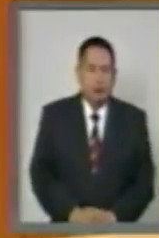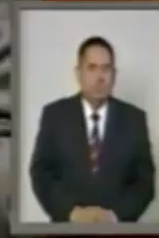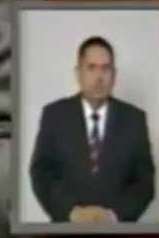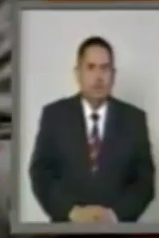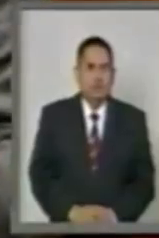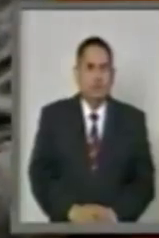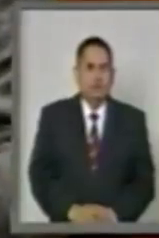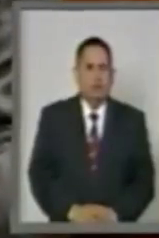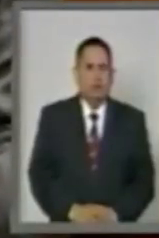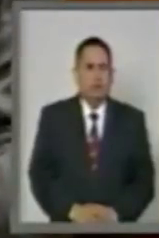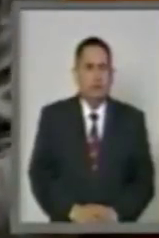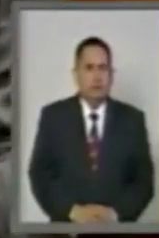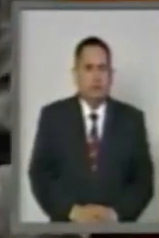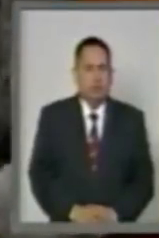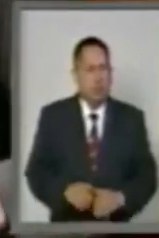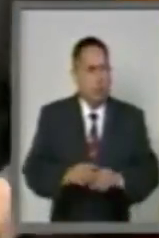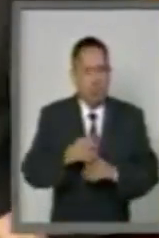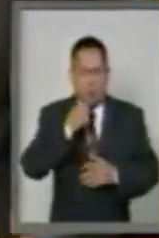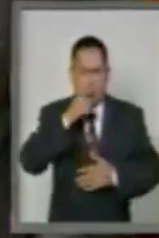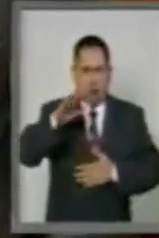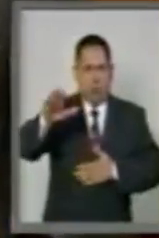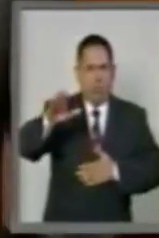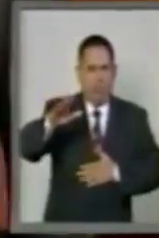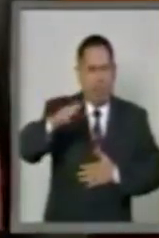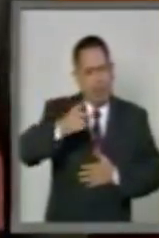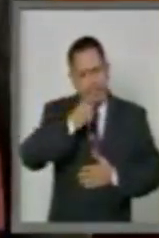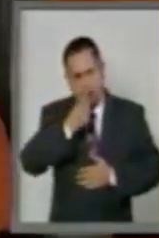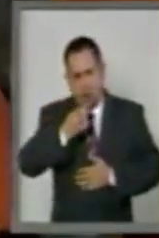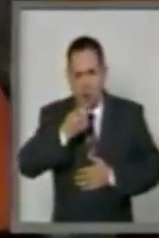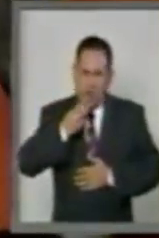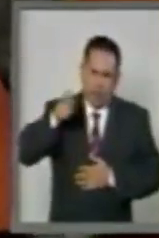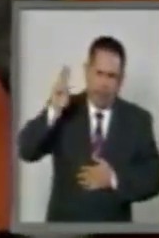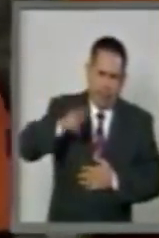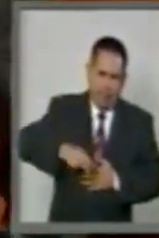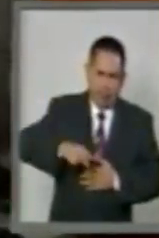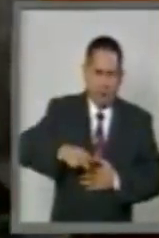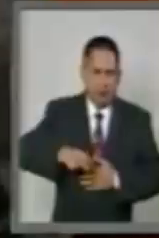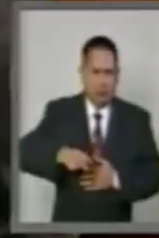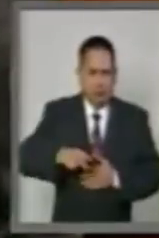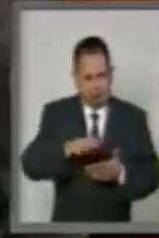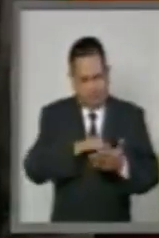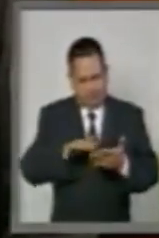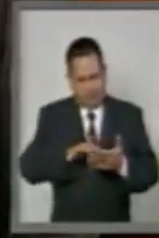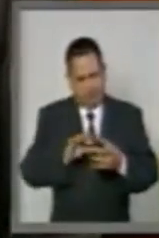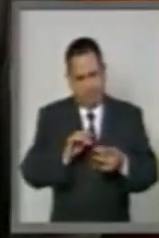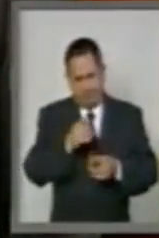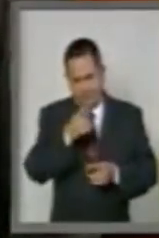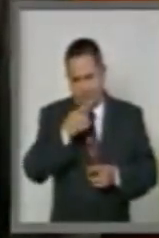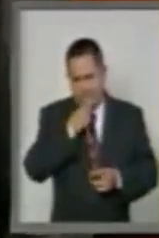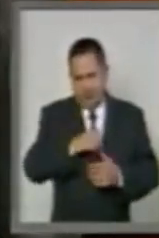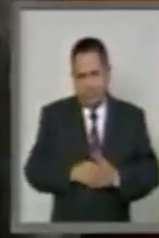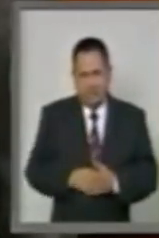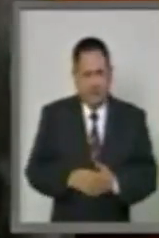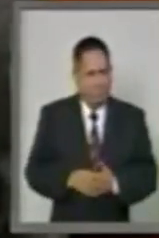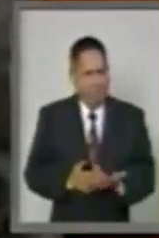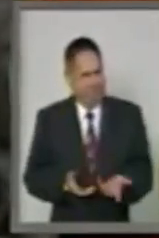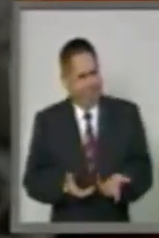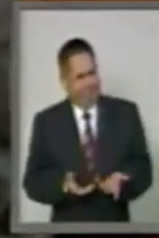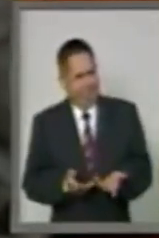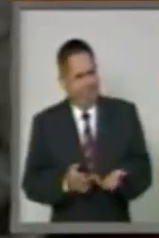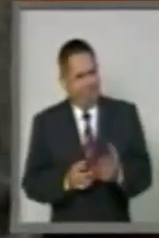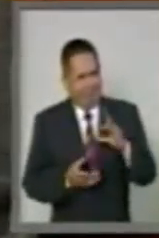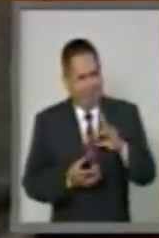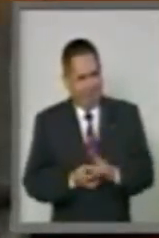La protesta de decir verdad que usted mencionó en su texto, pues no se aplica,